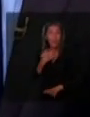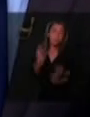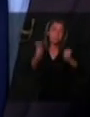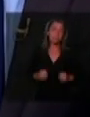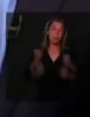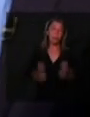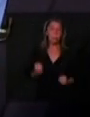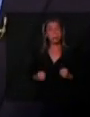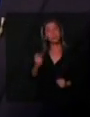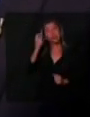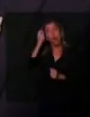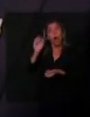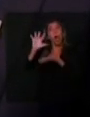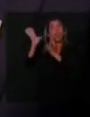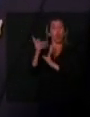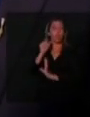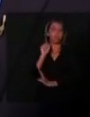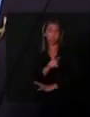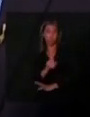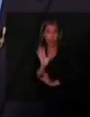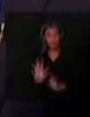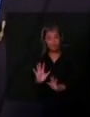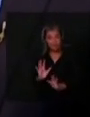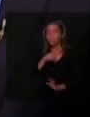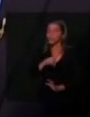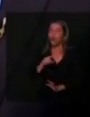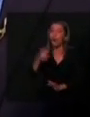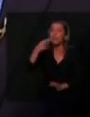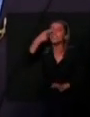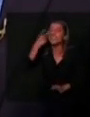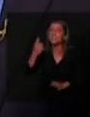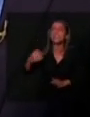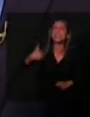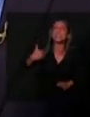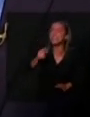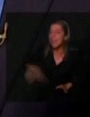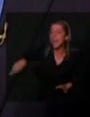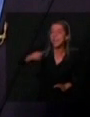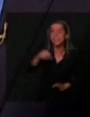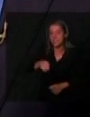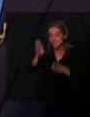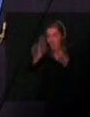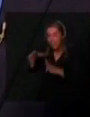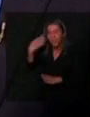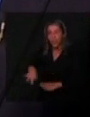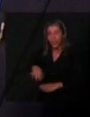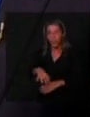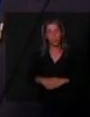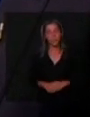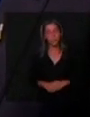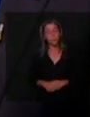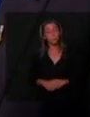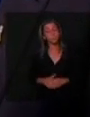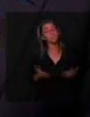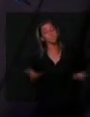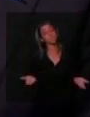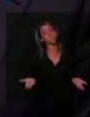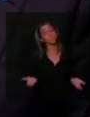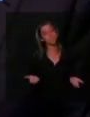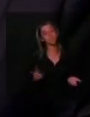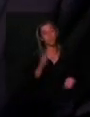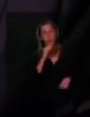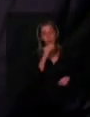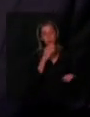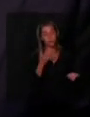verbal, cómo respondían al ataque del otro. Uh-huh. Y bueno, eso por lo visto causó muchísimo interés